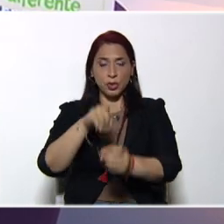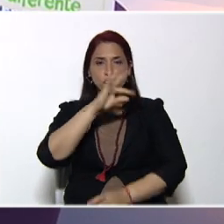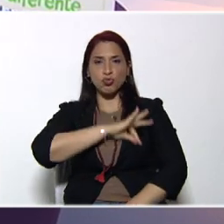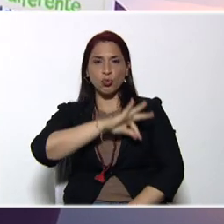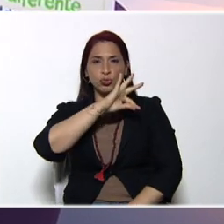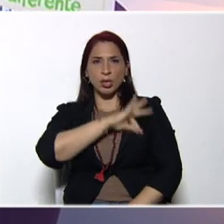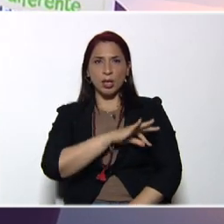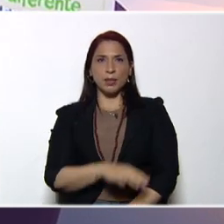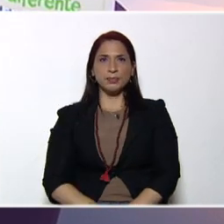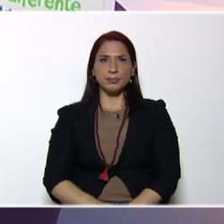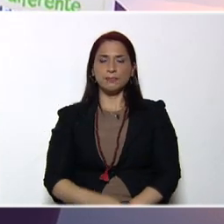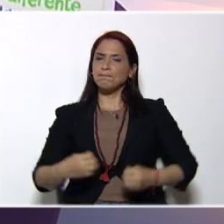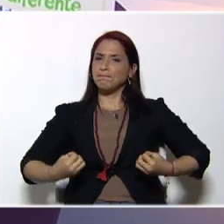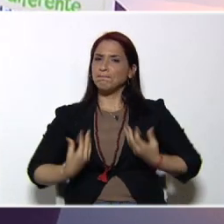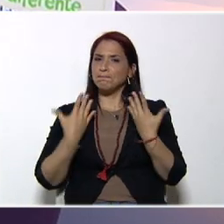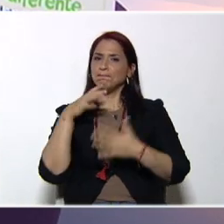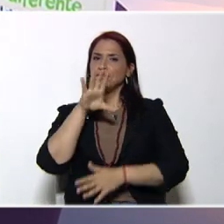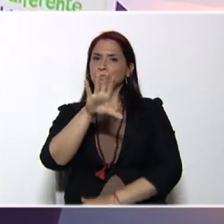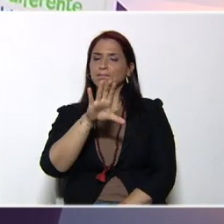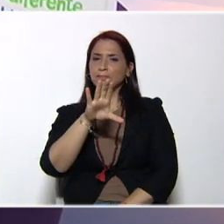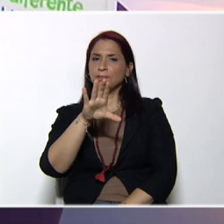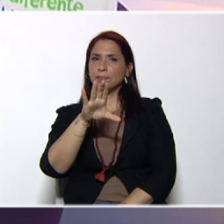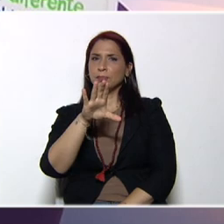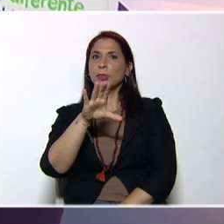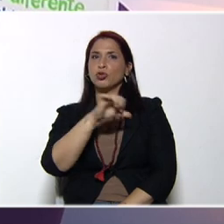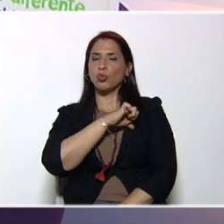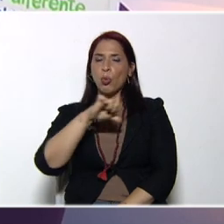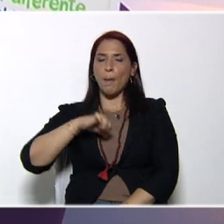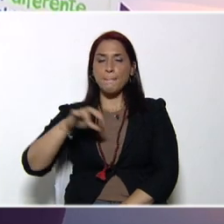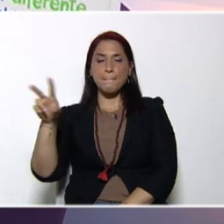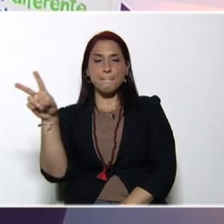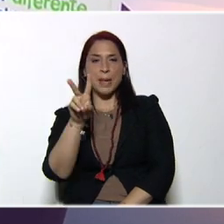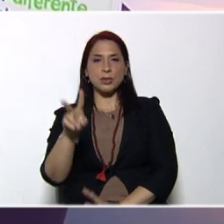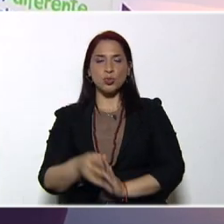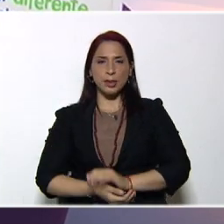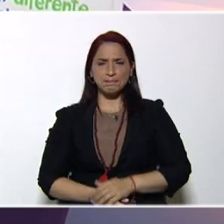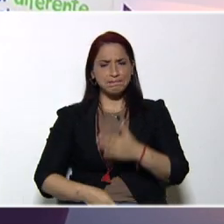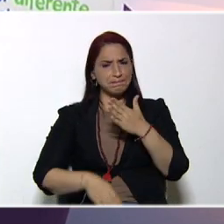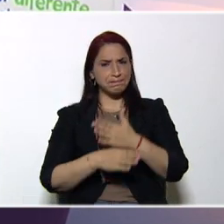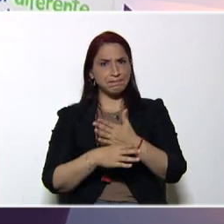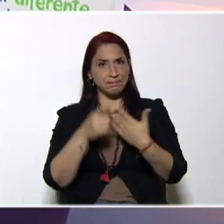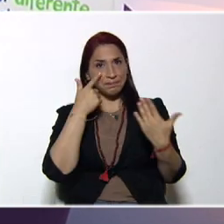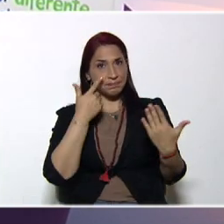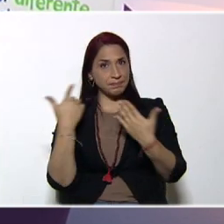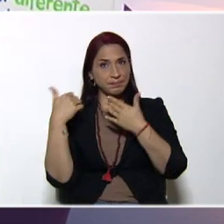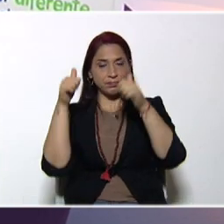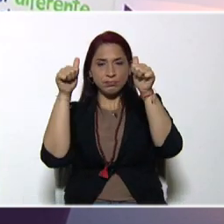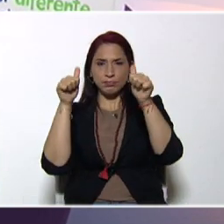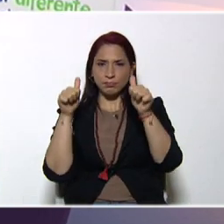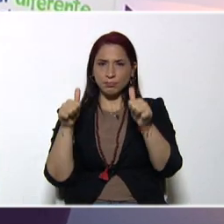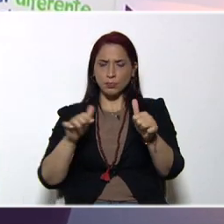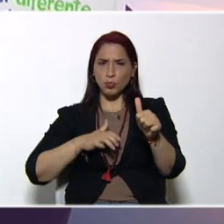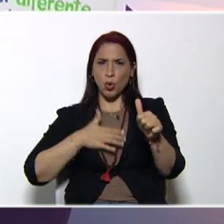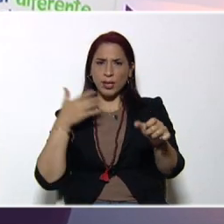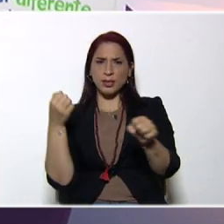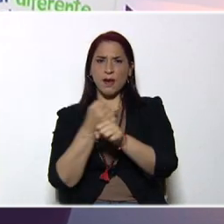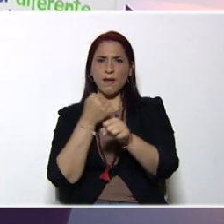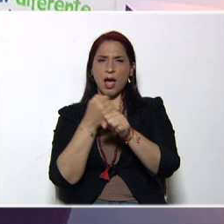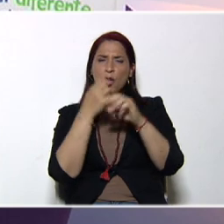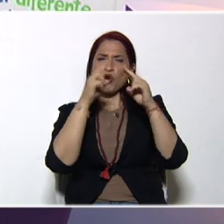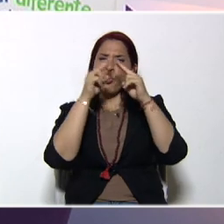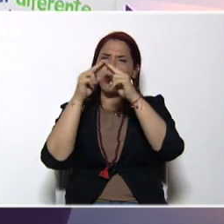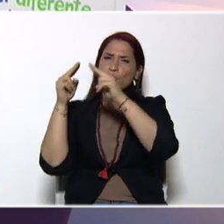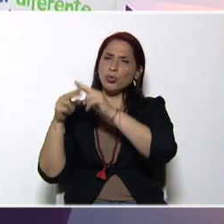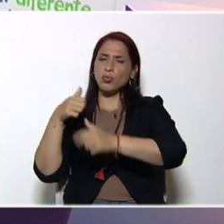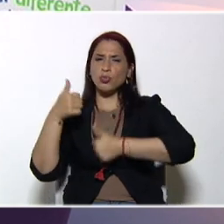sociedad, del maravilloso país que somos, Venezuela. Vamos entonces, acompáñenme a la pantalla para poder trabajar y conocer